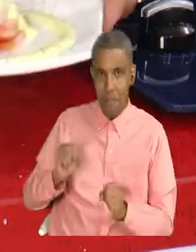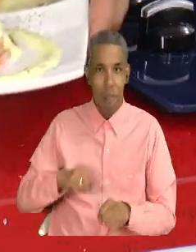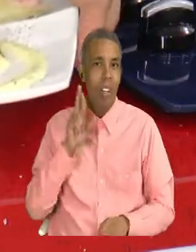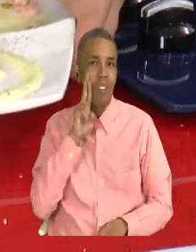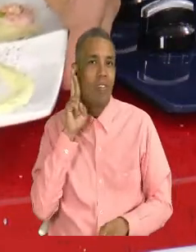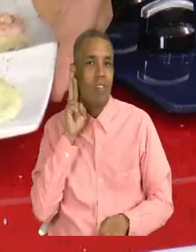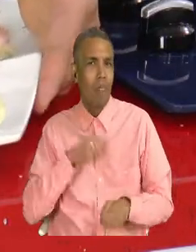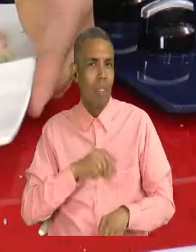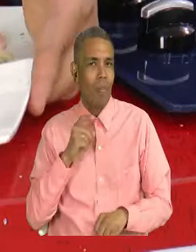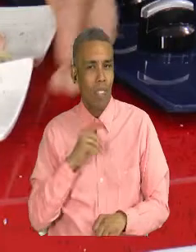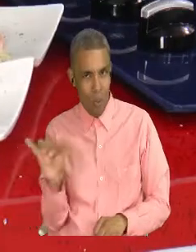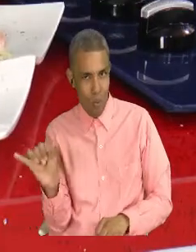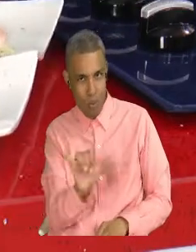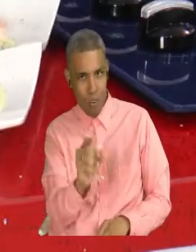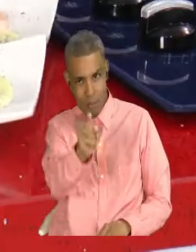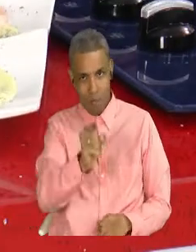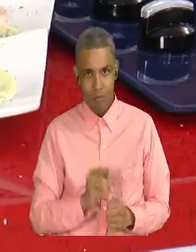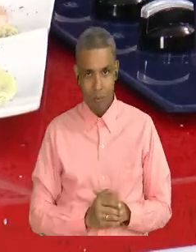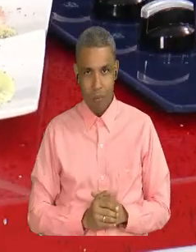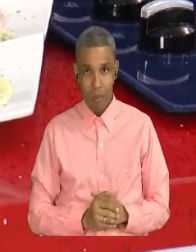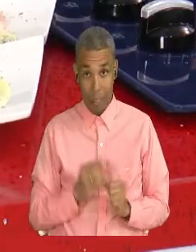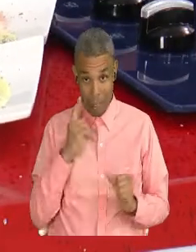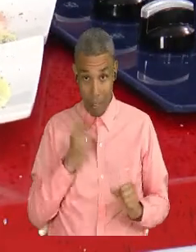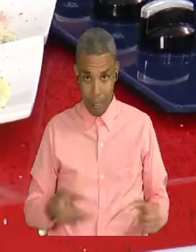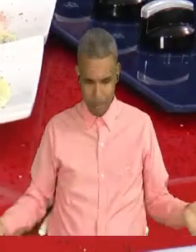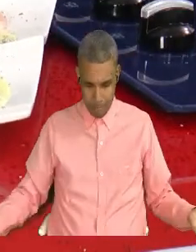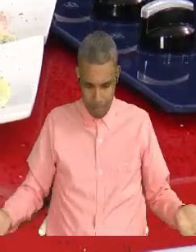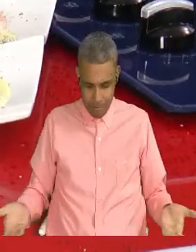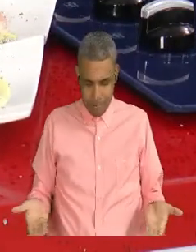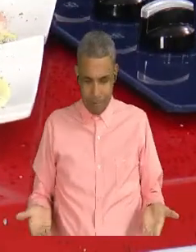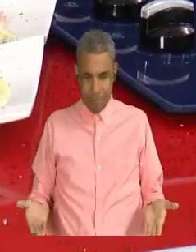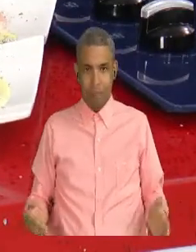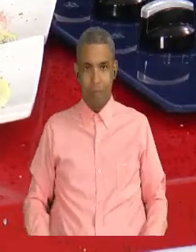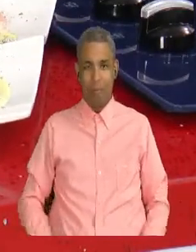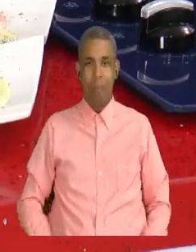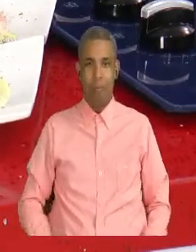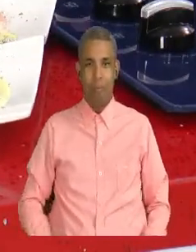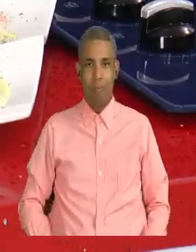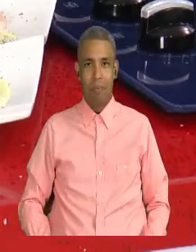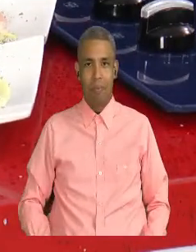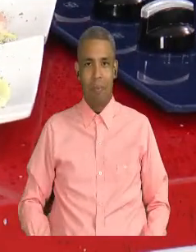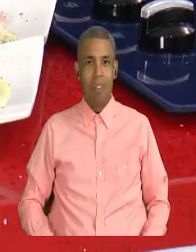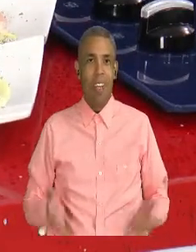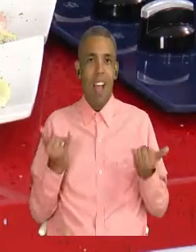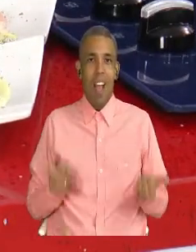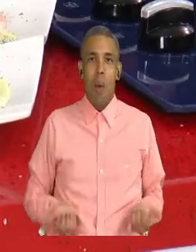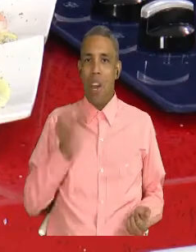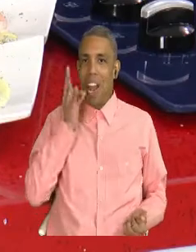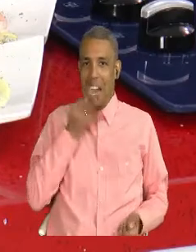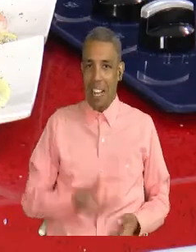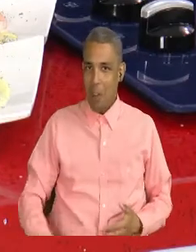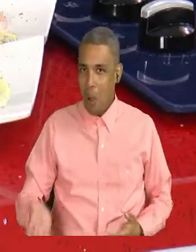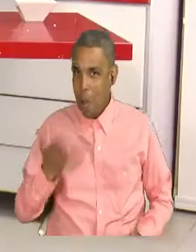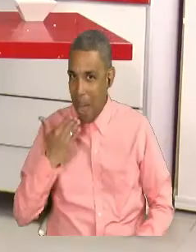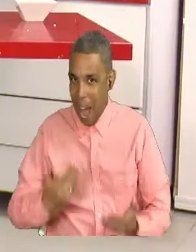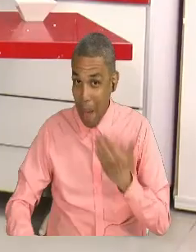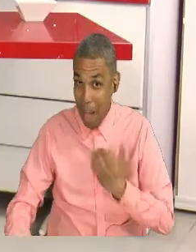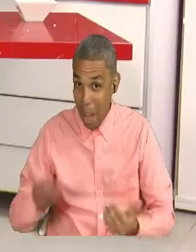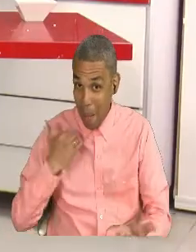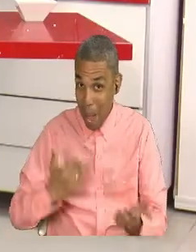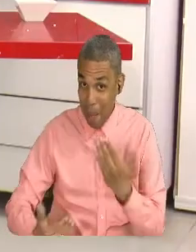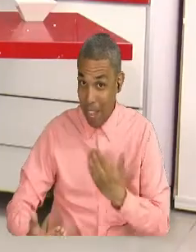acá. Como siempre, las dos preparaciones. Ajá. Y lo rico viene después, ¿no? Sí, señor. A